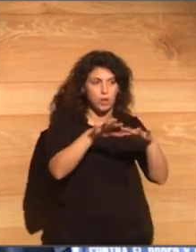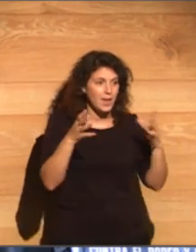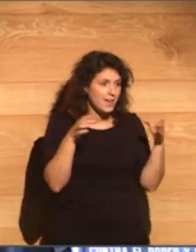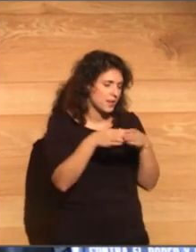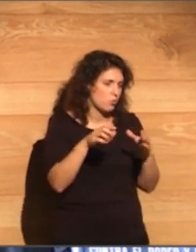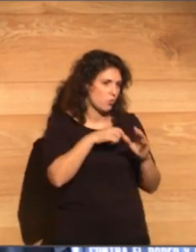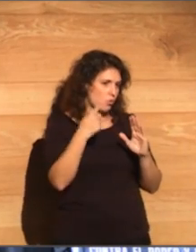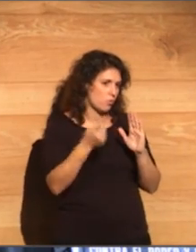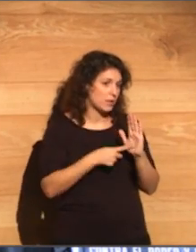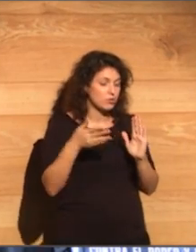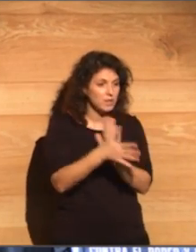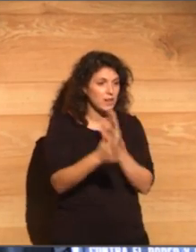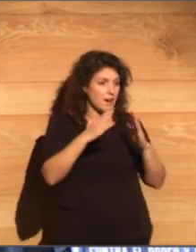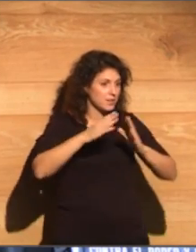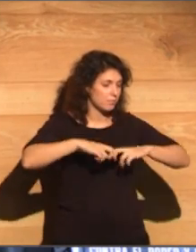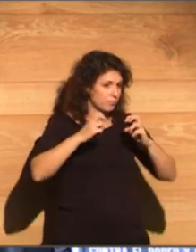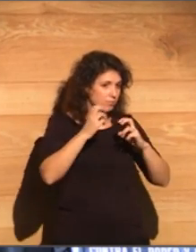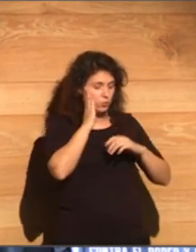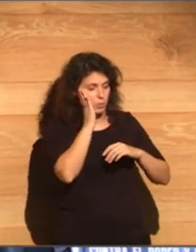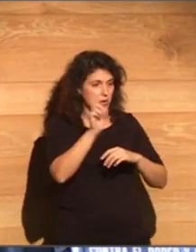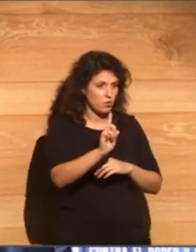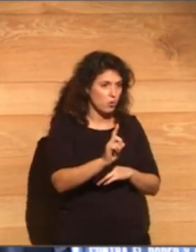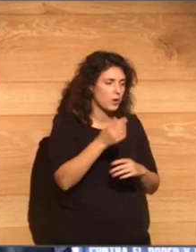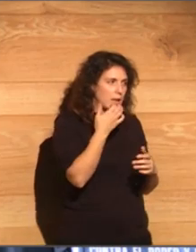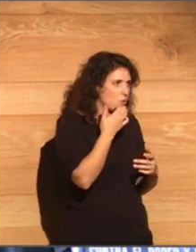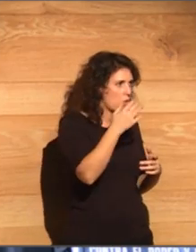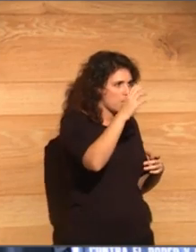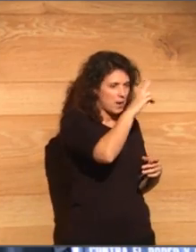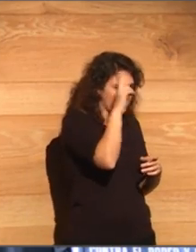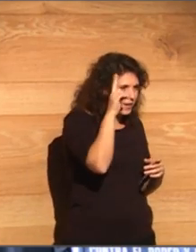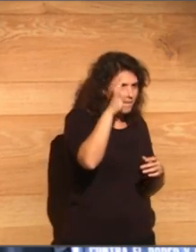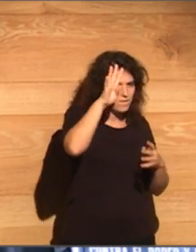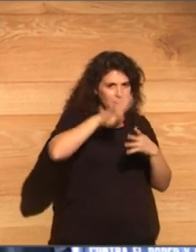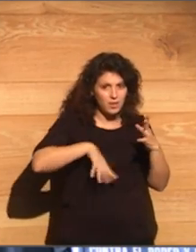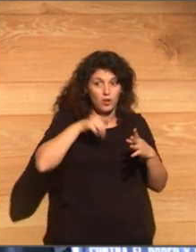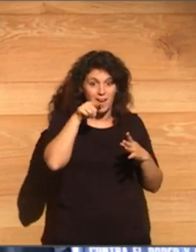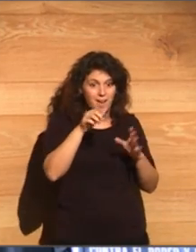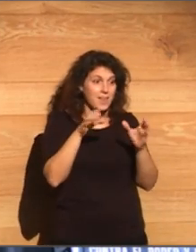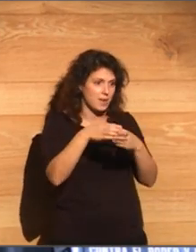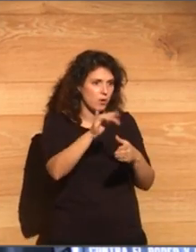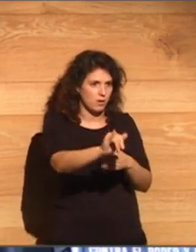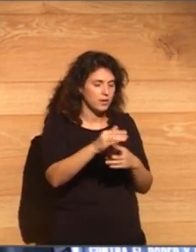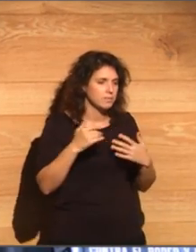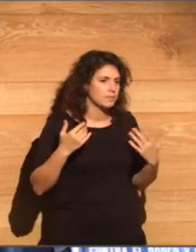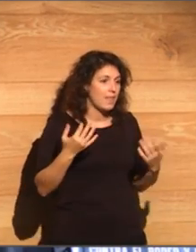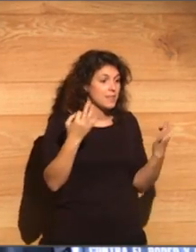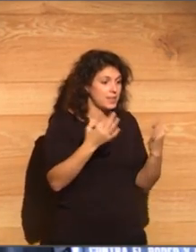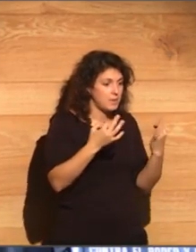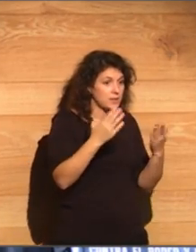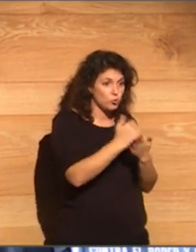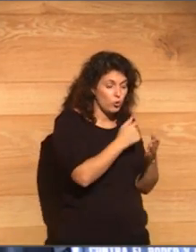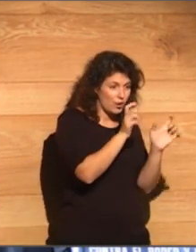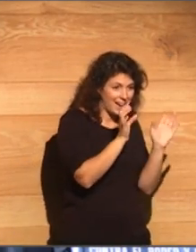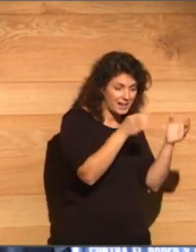duermen en casa, como si ruedas en Madrid o en Barcelona, en una gran ciudad, y tienes equipo de allí. Tienes que trasladar a